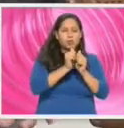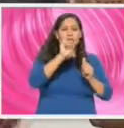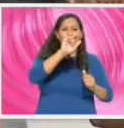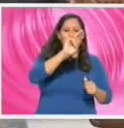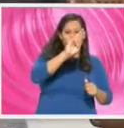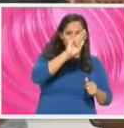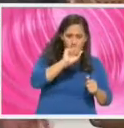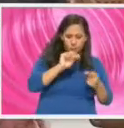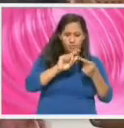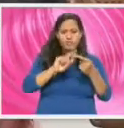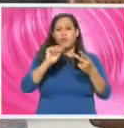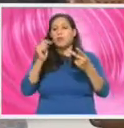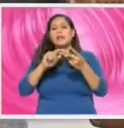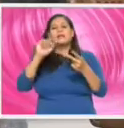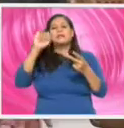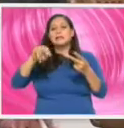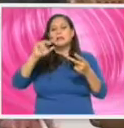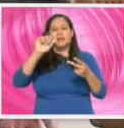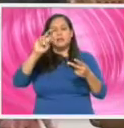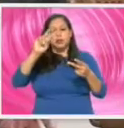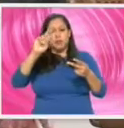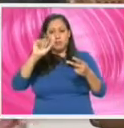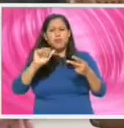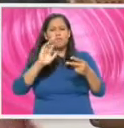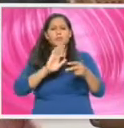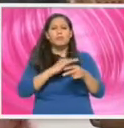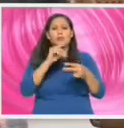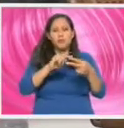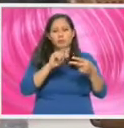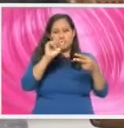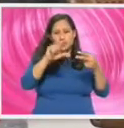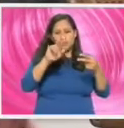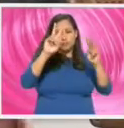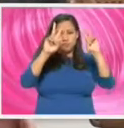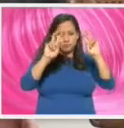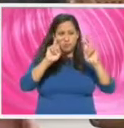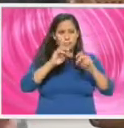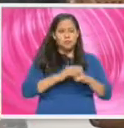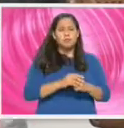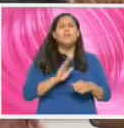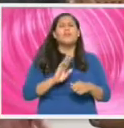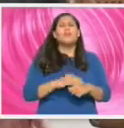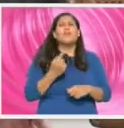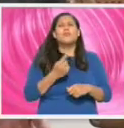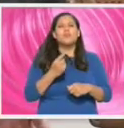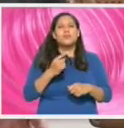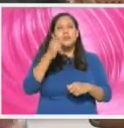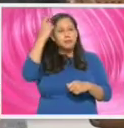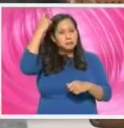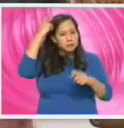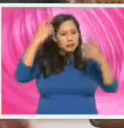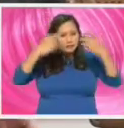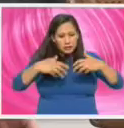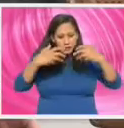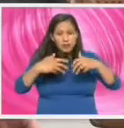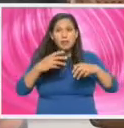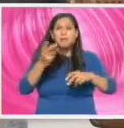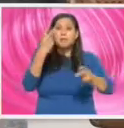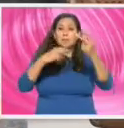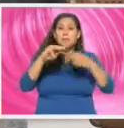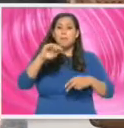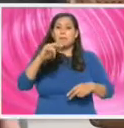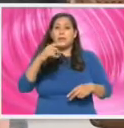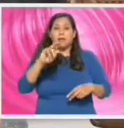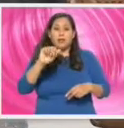aura. Las causas, pues bueno, vienen pegadas a la definición. No sabemos exactamente el mecanismo por el cual se produce la migraña,